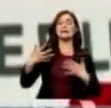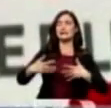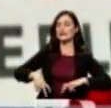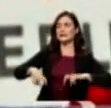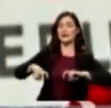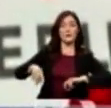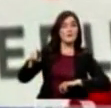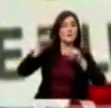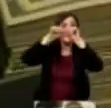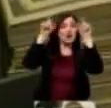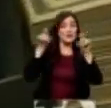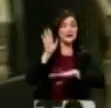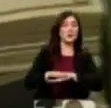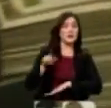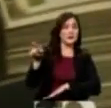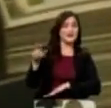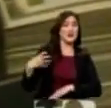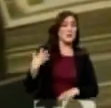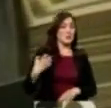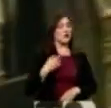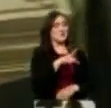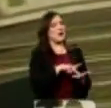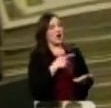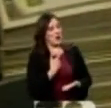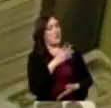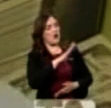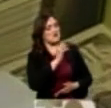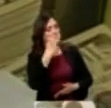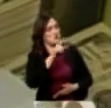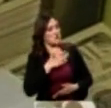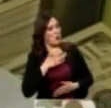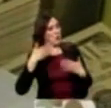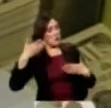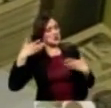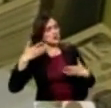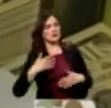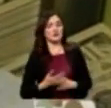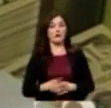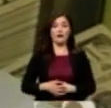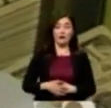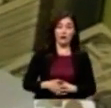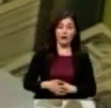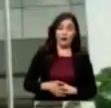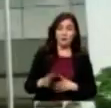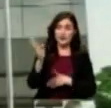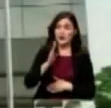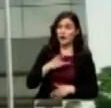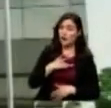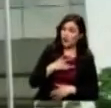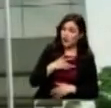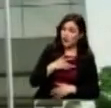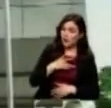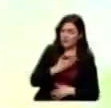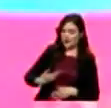Pues los ejecutivos de la empresa lo acusan de haber reclamado 40 millones en sobornos para su partido político generando indignación en los brasileños que piden